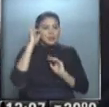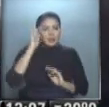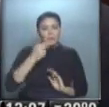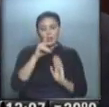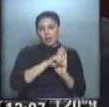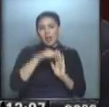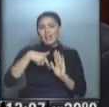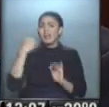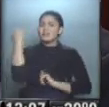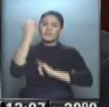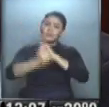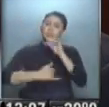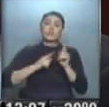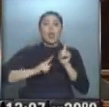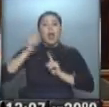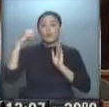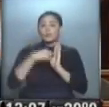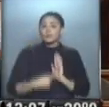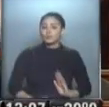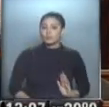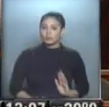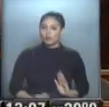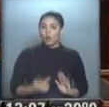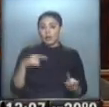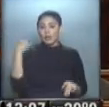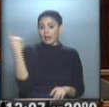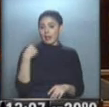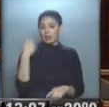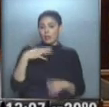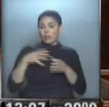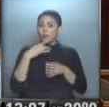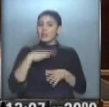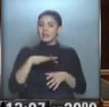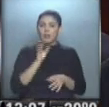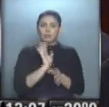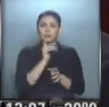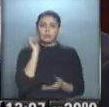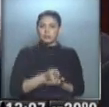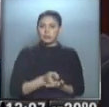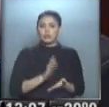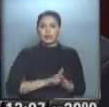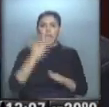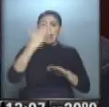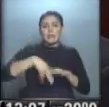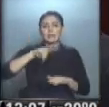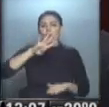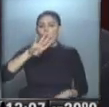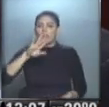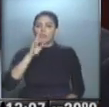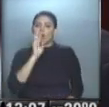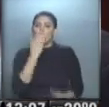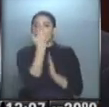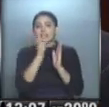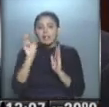se ha hablado mucho de algunos criterios que son, a juicio de esta parte actora, totalmente arbitrarios. Los límites de 24 licencias,